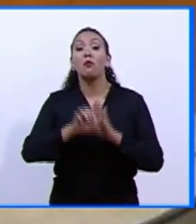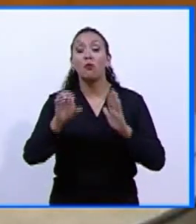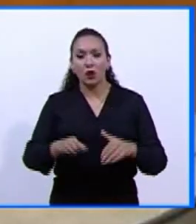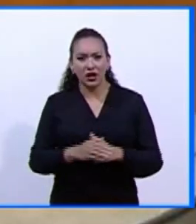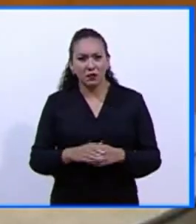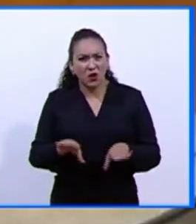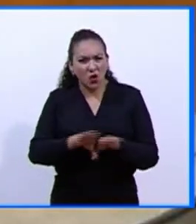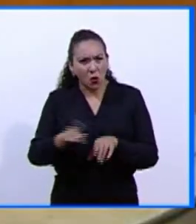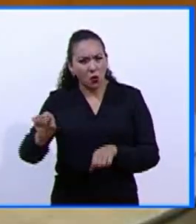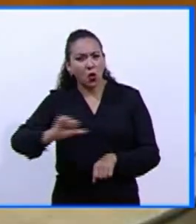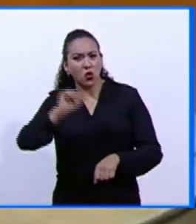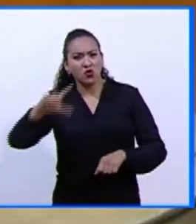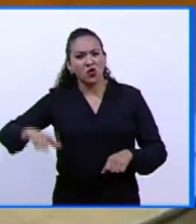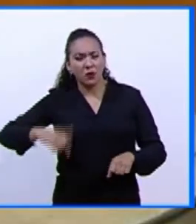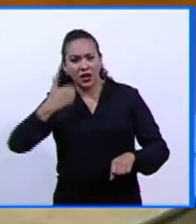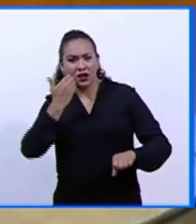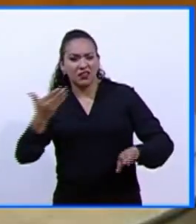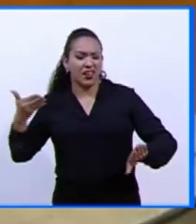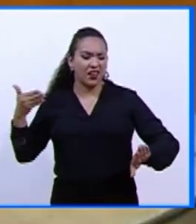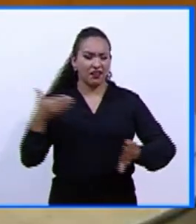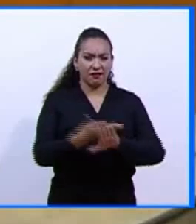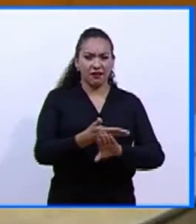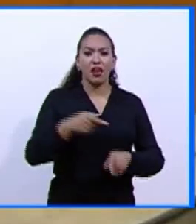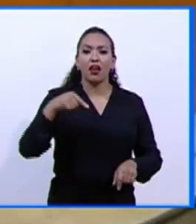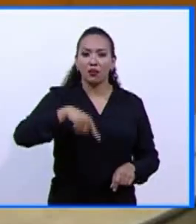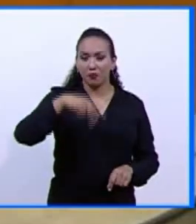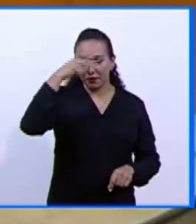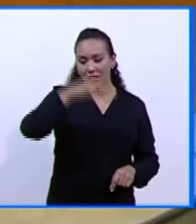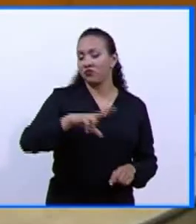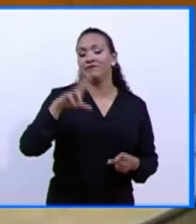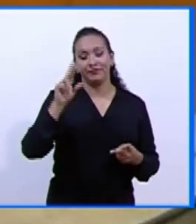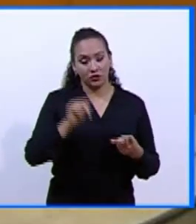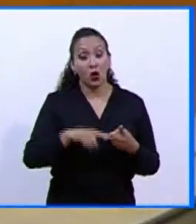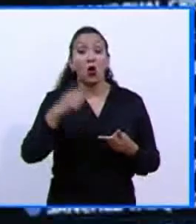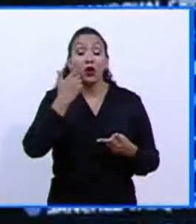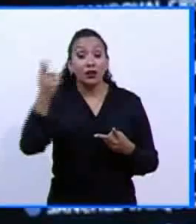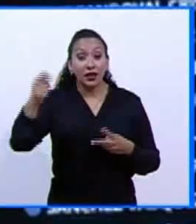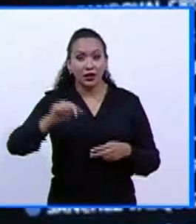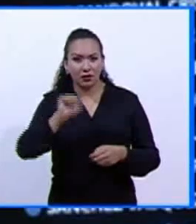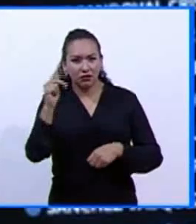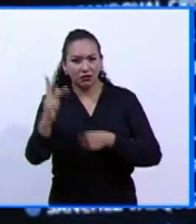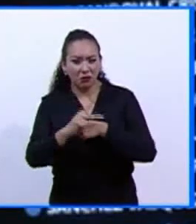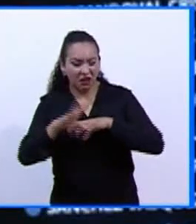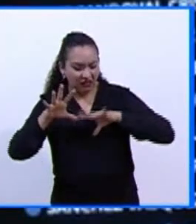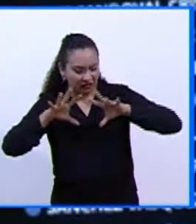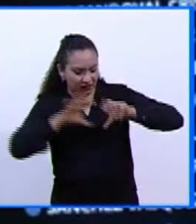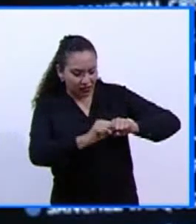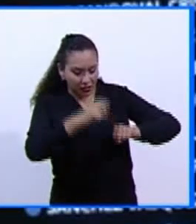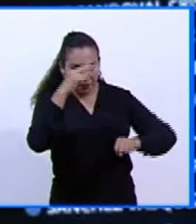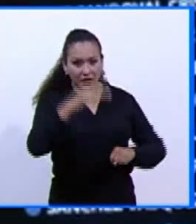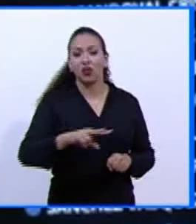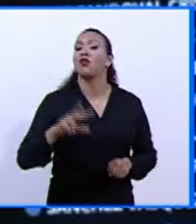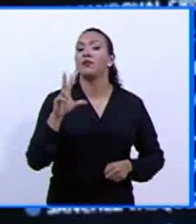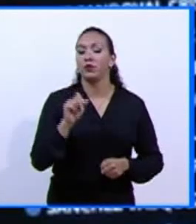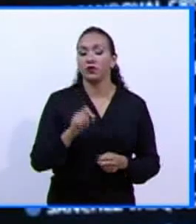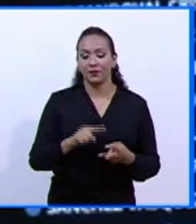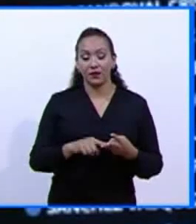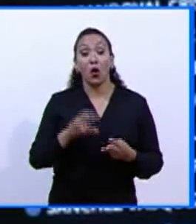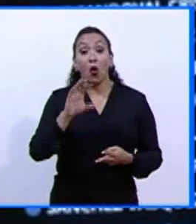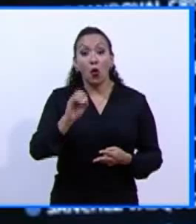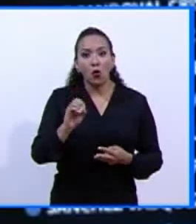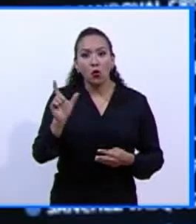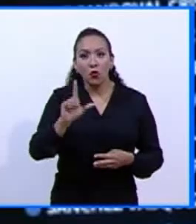de Estado, injerencias en elecciones o la violación del territorio mexicano. Tampoco consentirá intervención